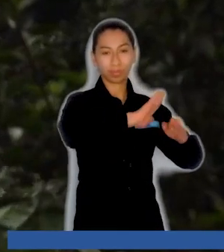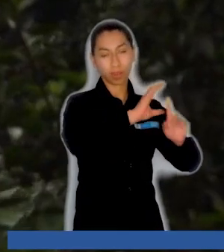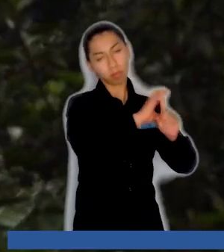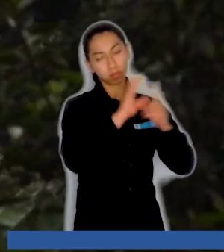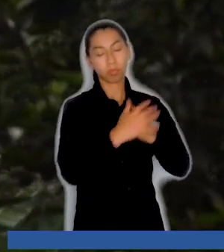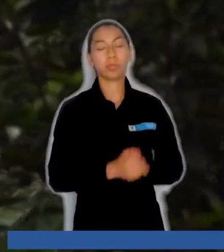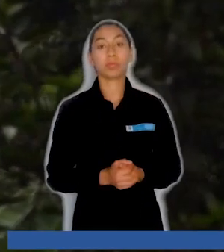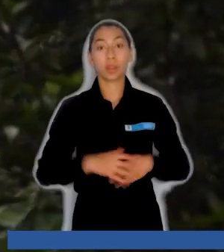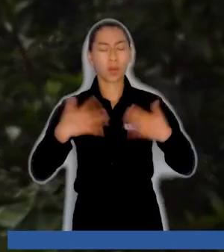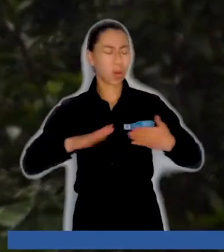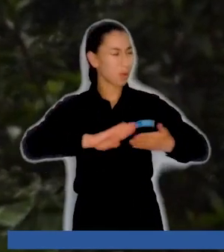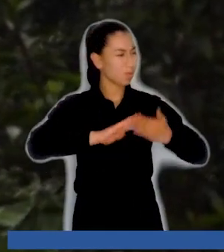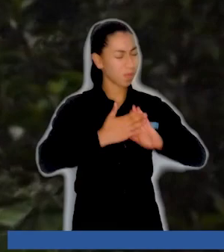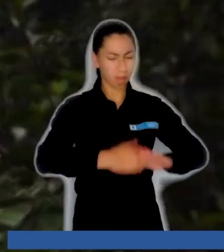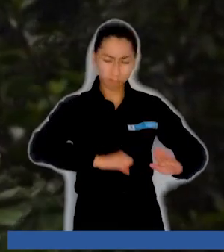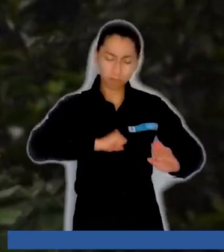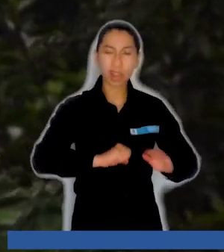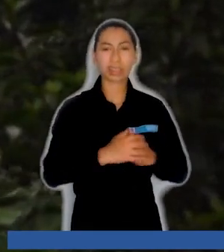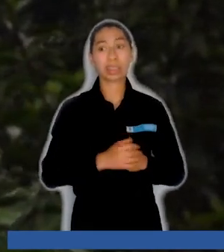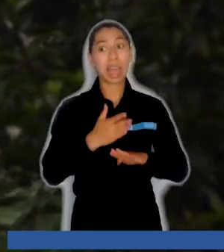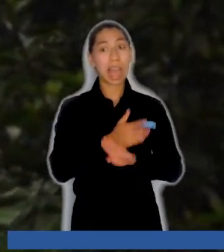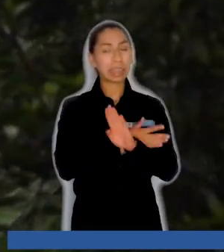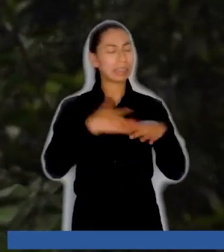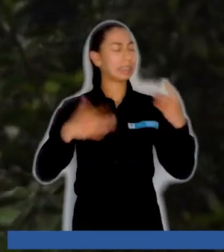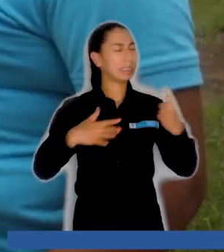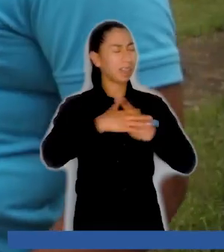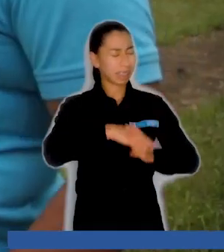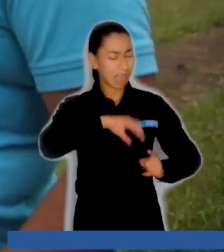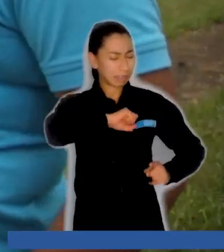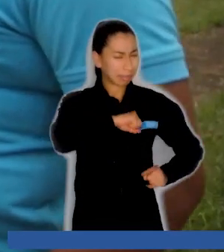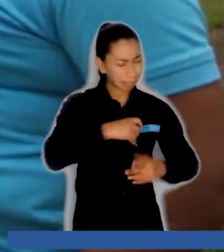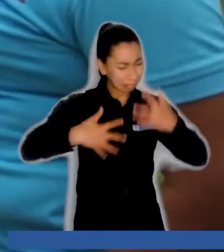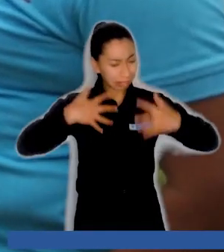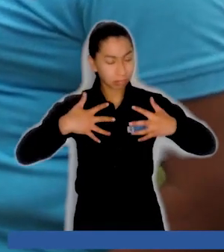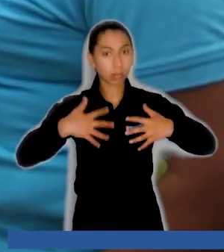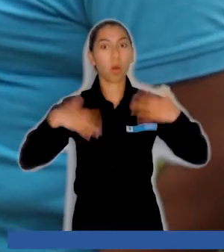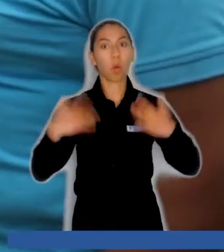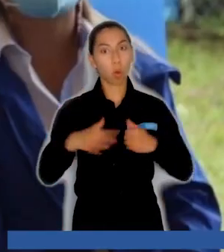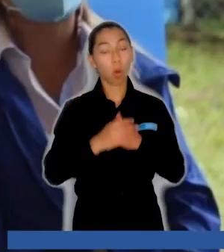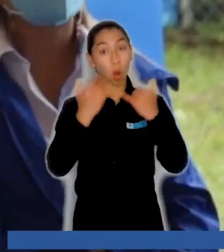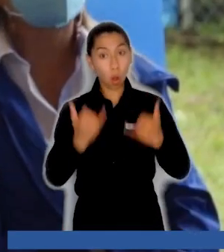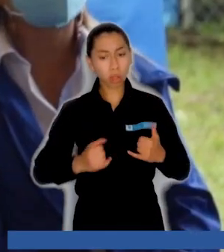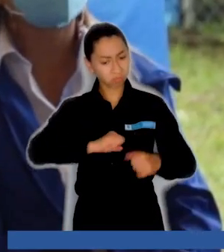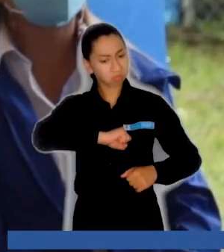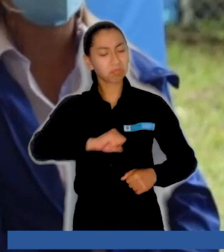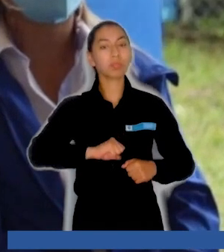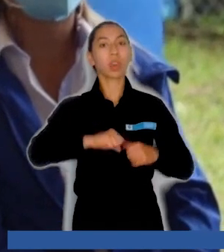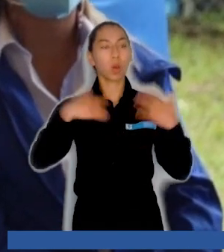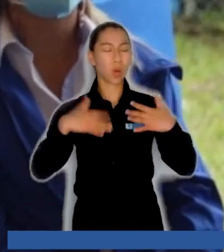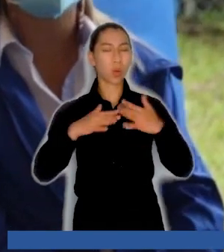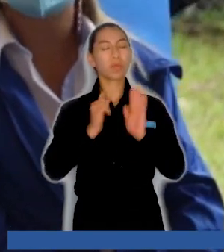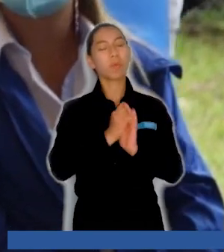Una comunidad fortalecida y unida pese al dolor y el miedo padecidos por el conflicto armado es el principal resultado que